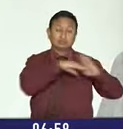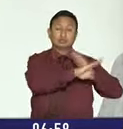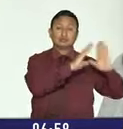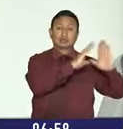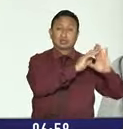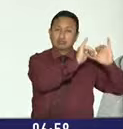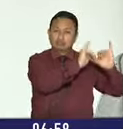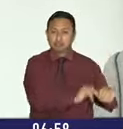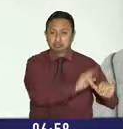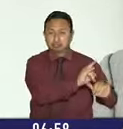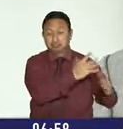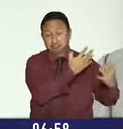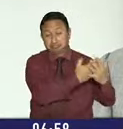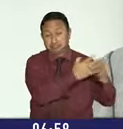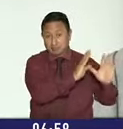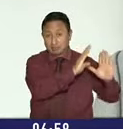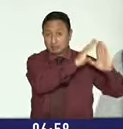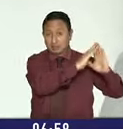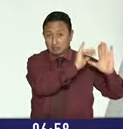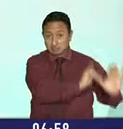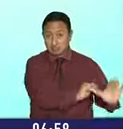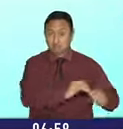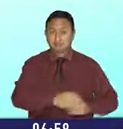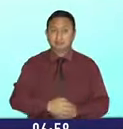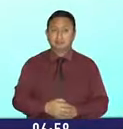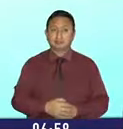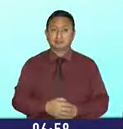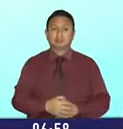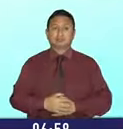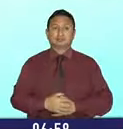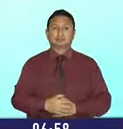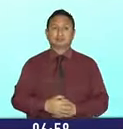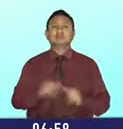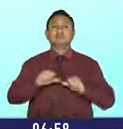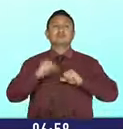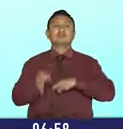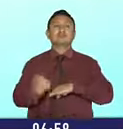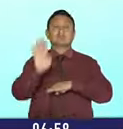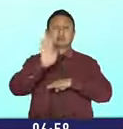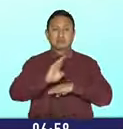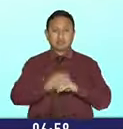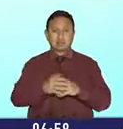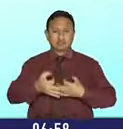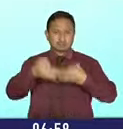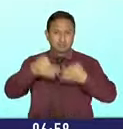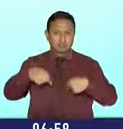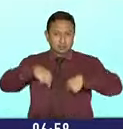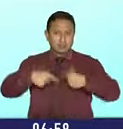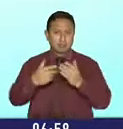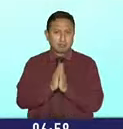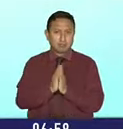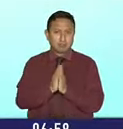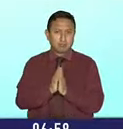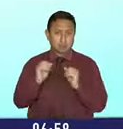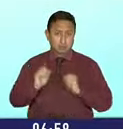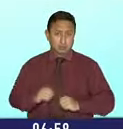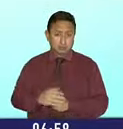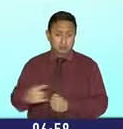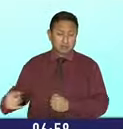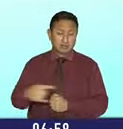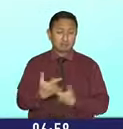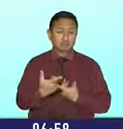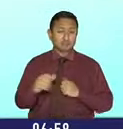casa. Y en la Asamblea Nacional se oficializó el pedido para que se tramite más de 200 amnistías